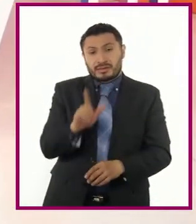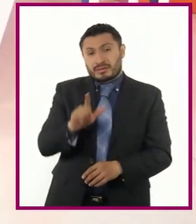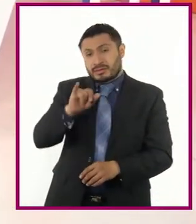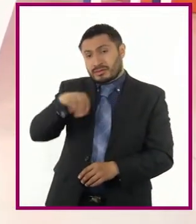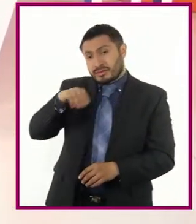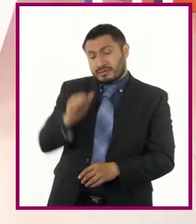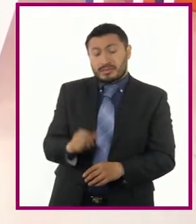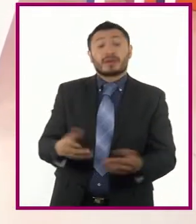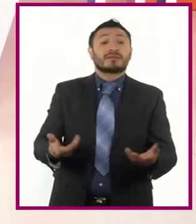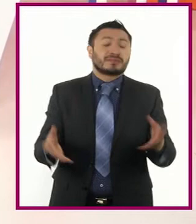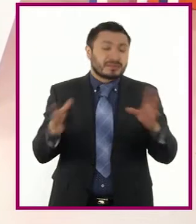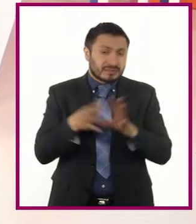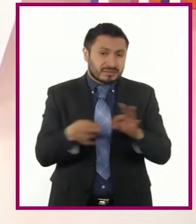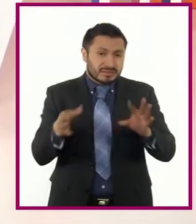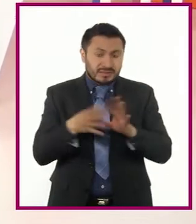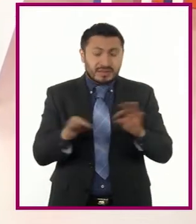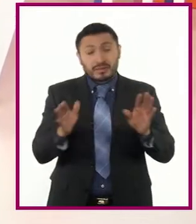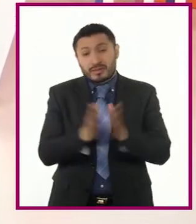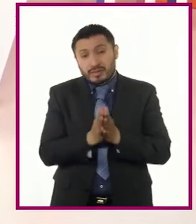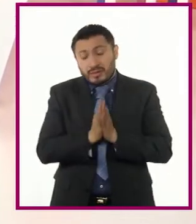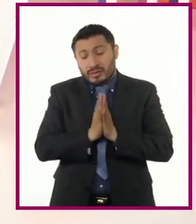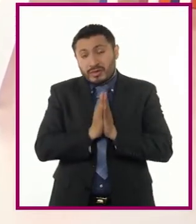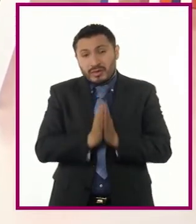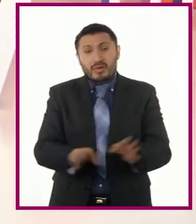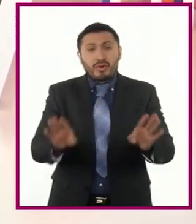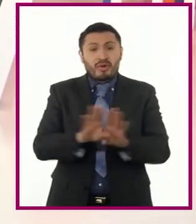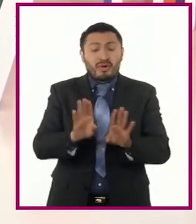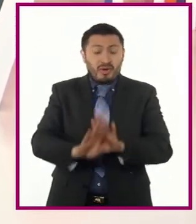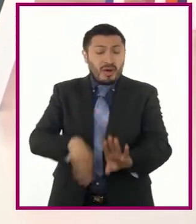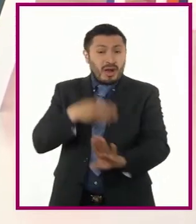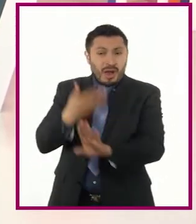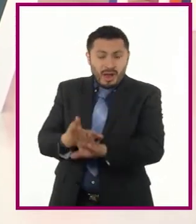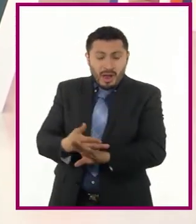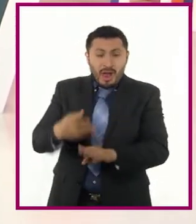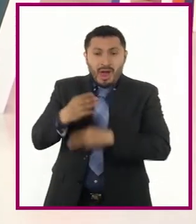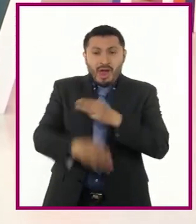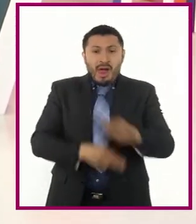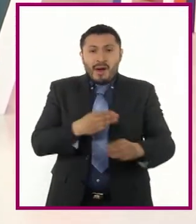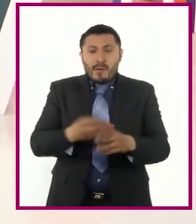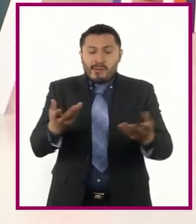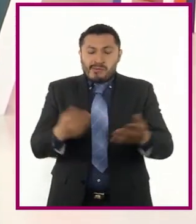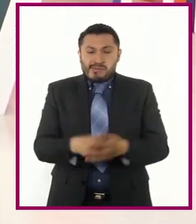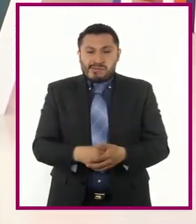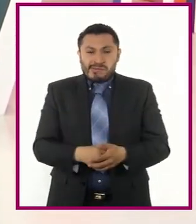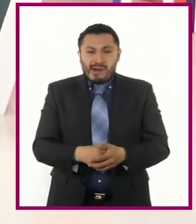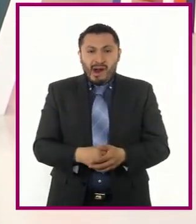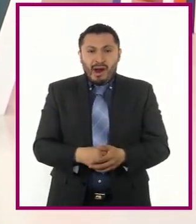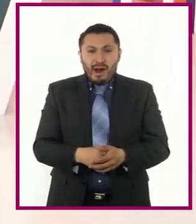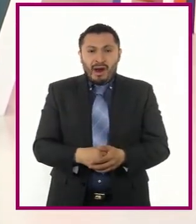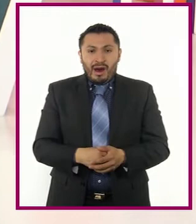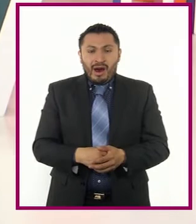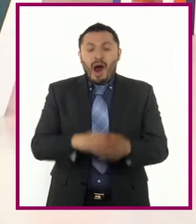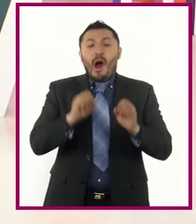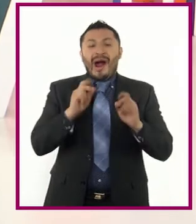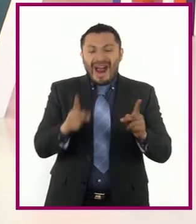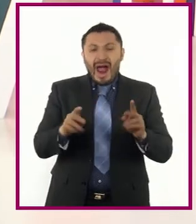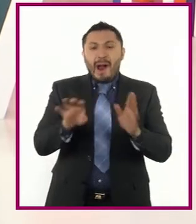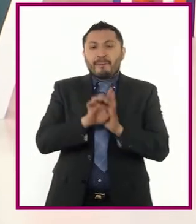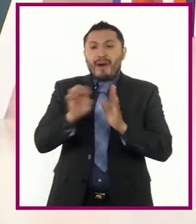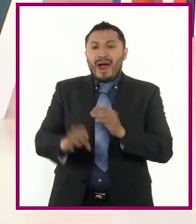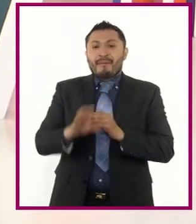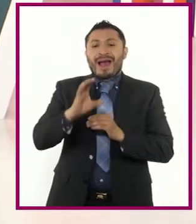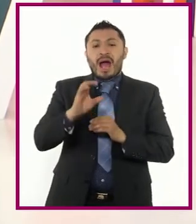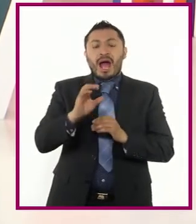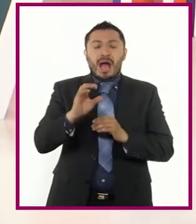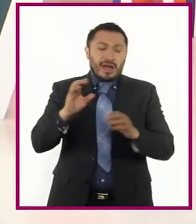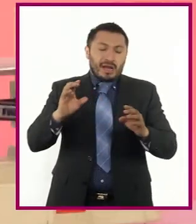cómo afectan los compuestos inorgánicos y orgánicos a nuestro planeta? Muy bien, Anel. En el caso de los compuestos inorgánicos